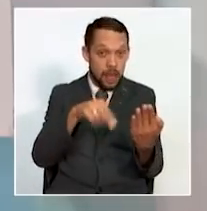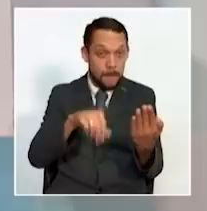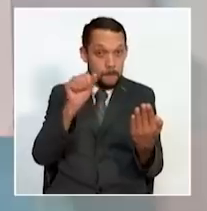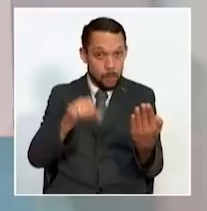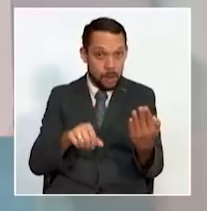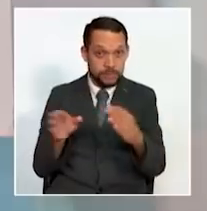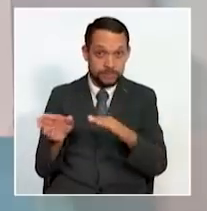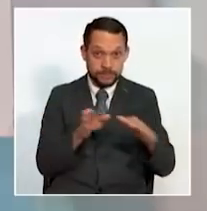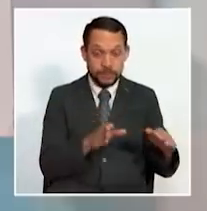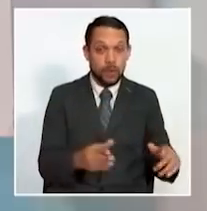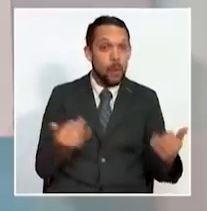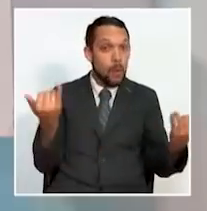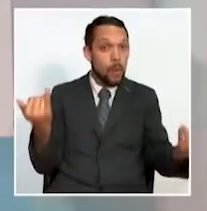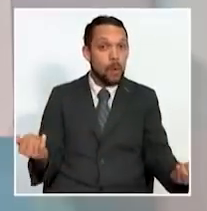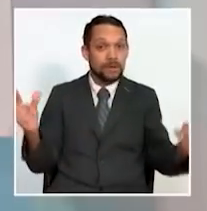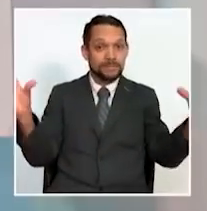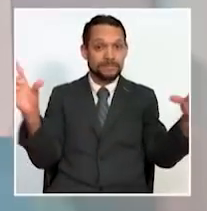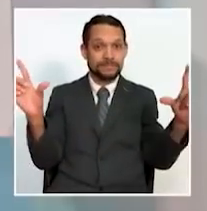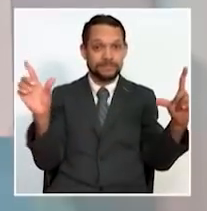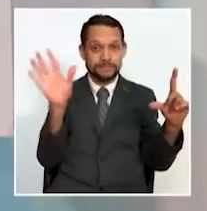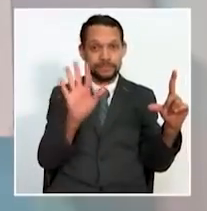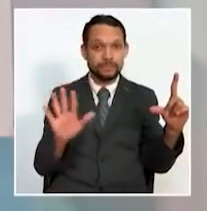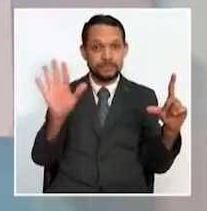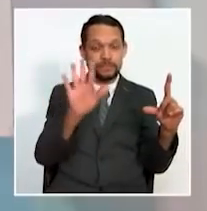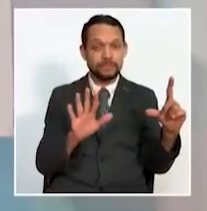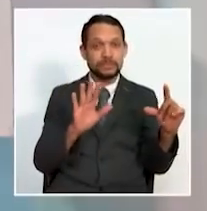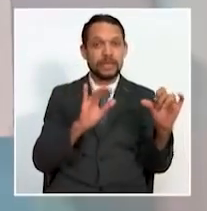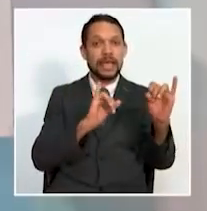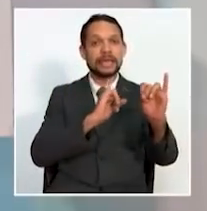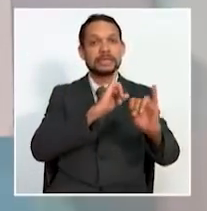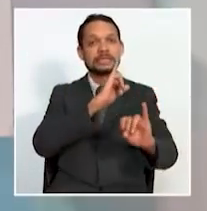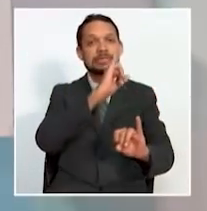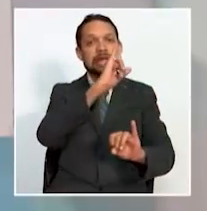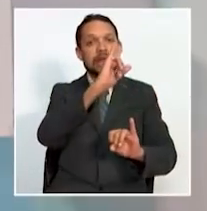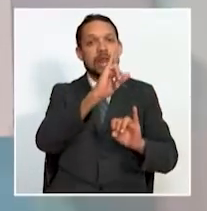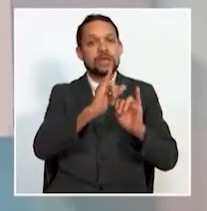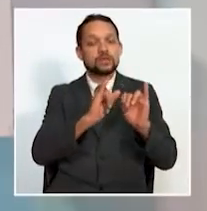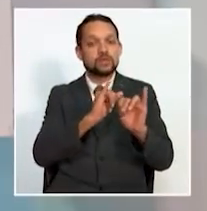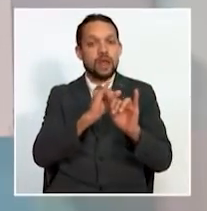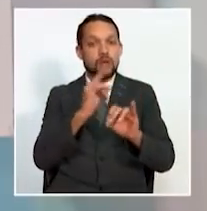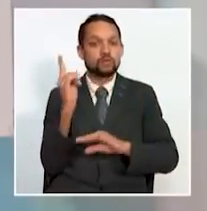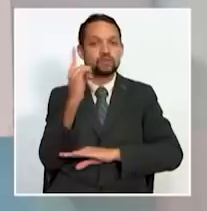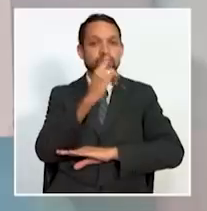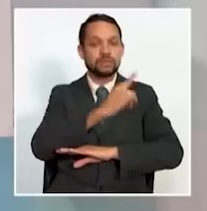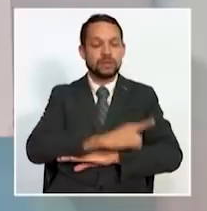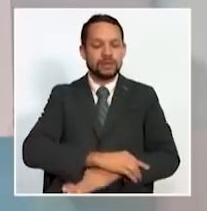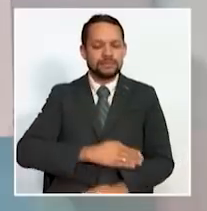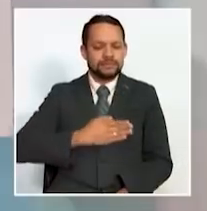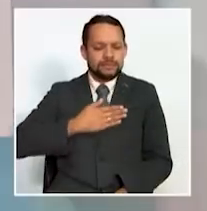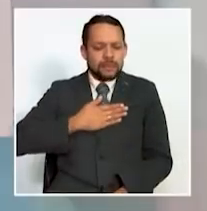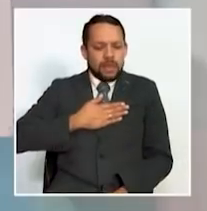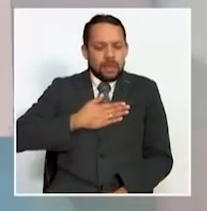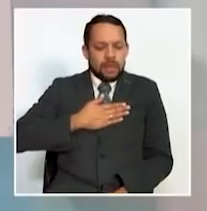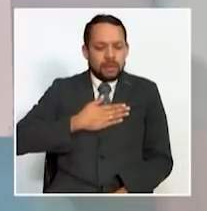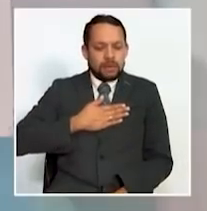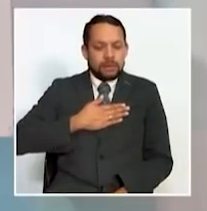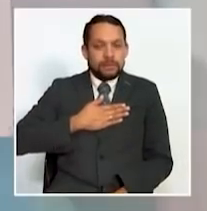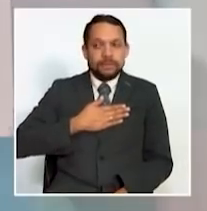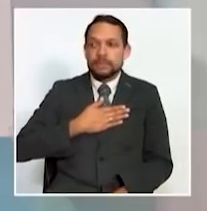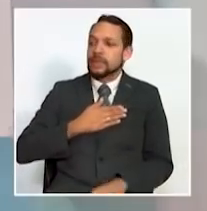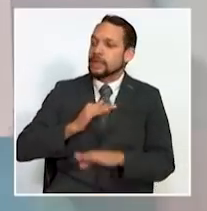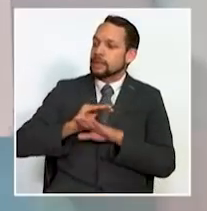muy pendientes el día de hoy porque se está celebrando el Día Internacional del Asma. Y por eso quise invitar a mi